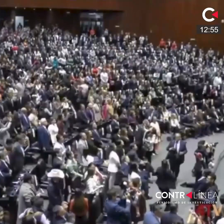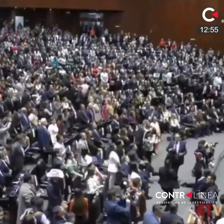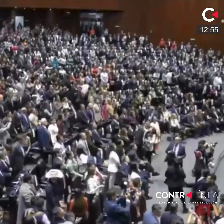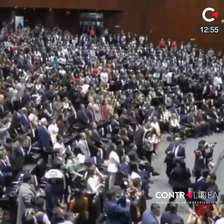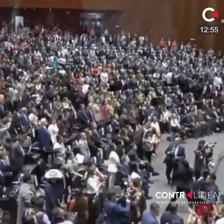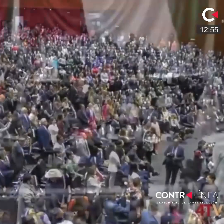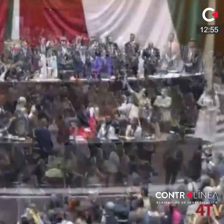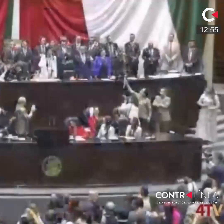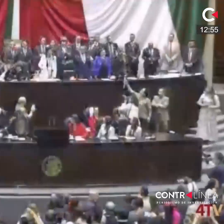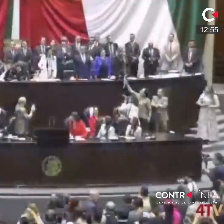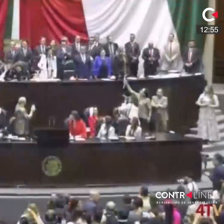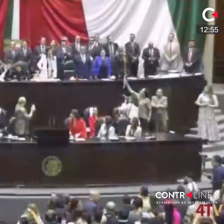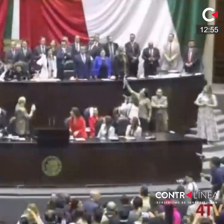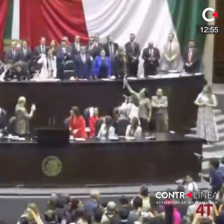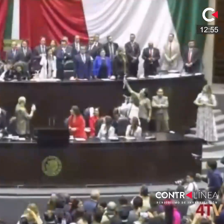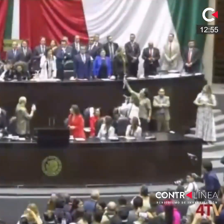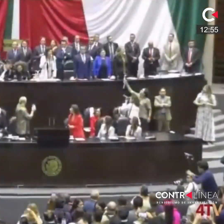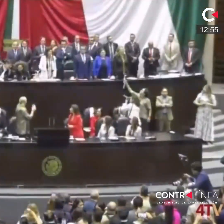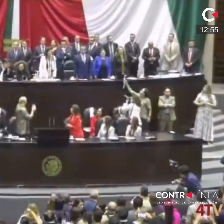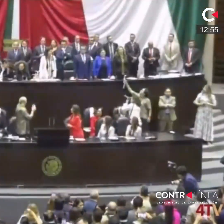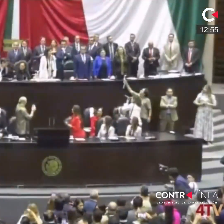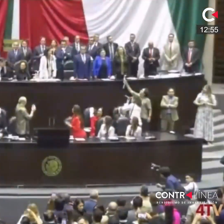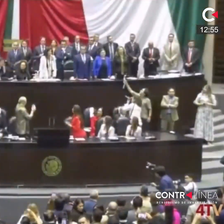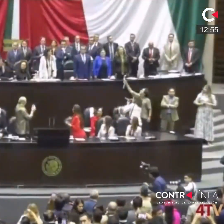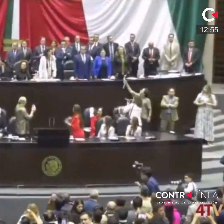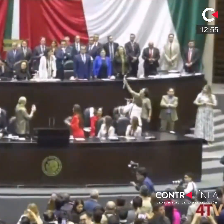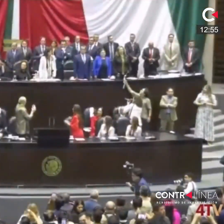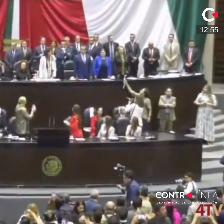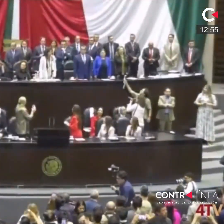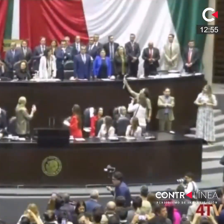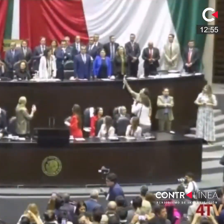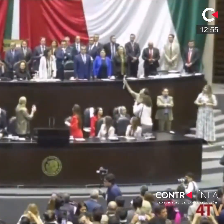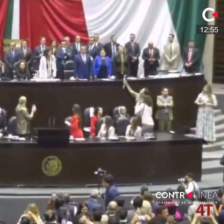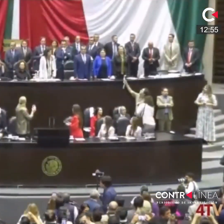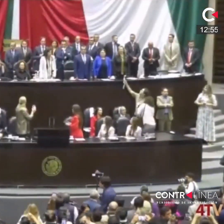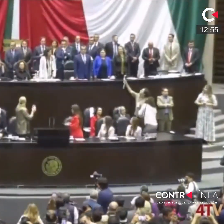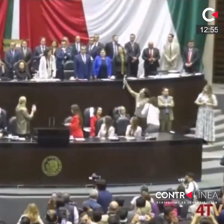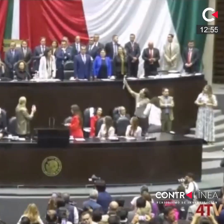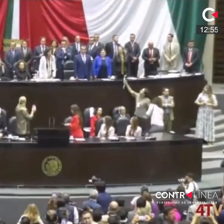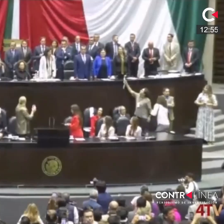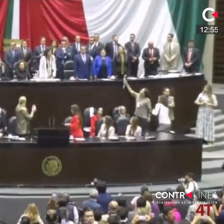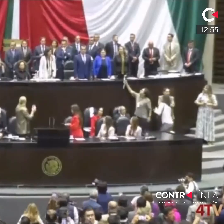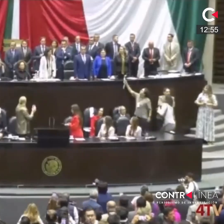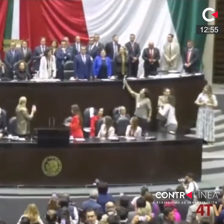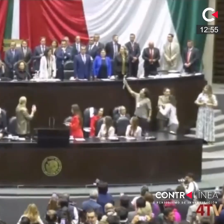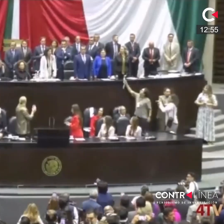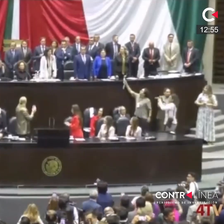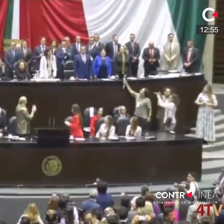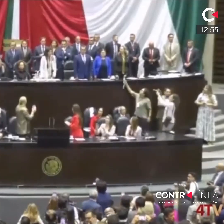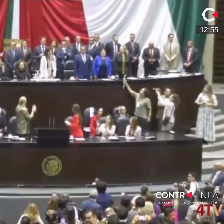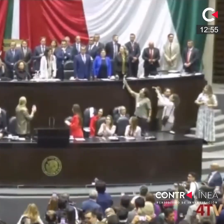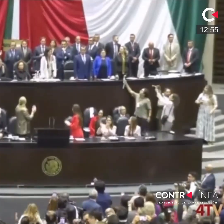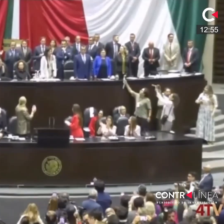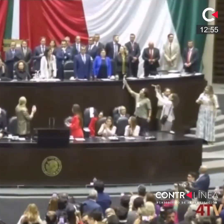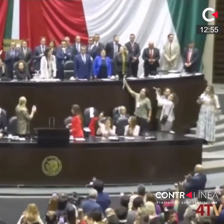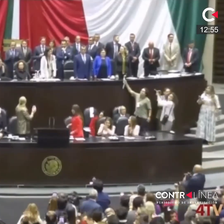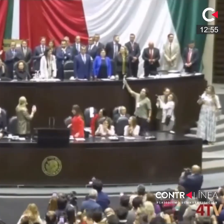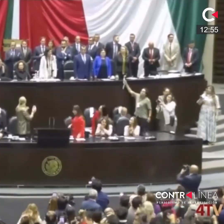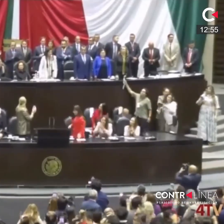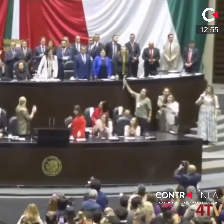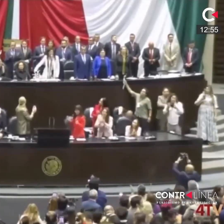qué sucederá. Ustedes seguirán haciendo historia.